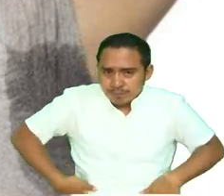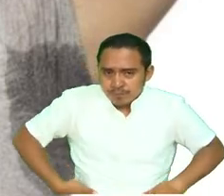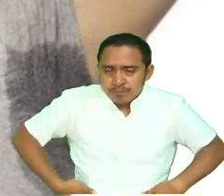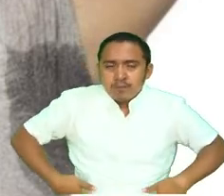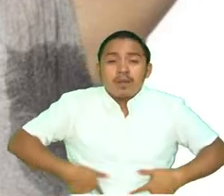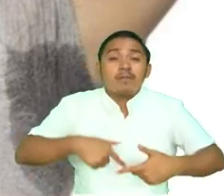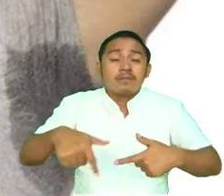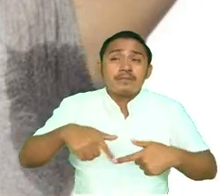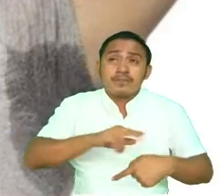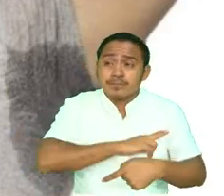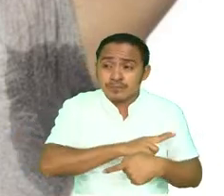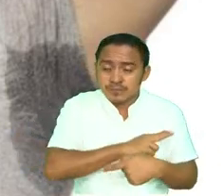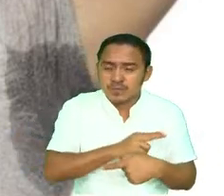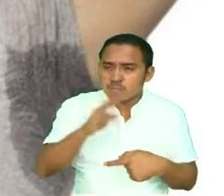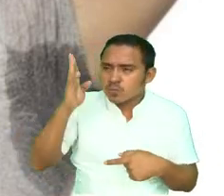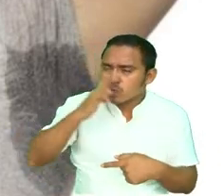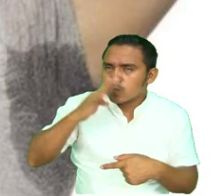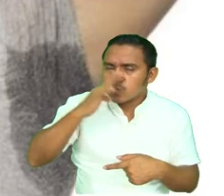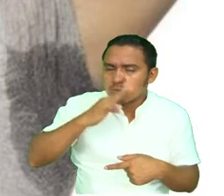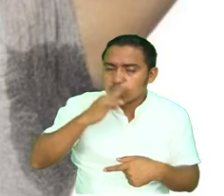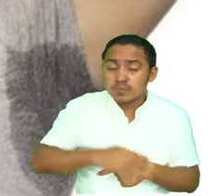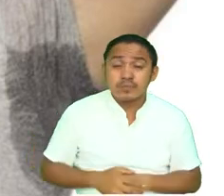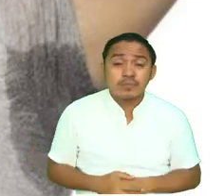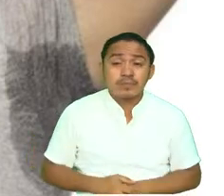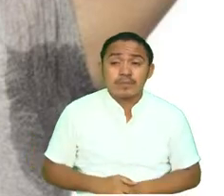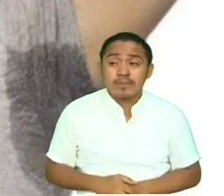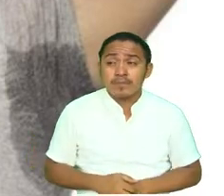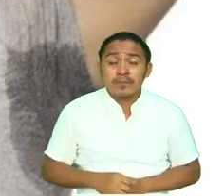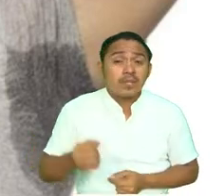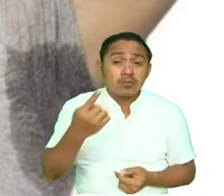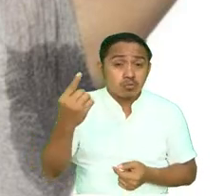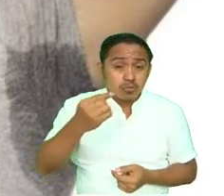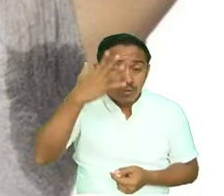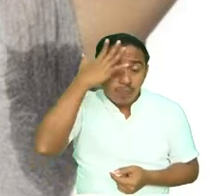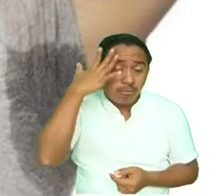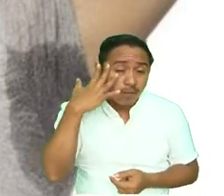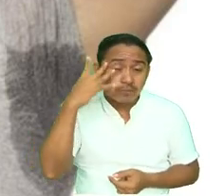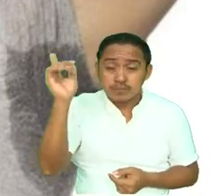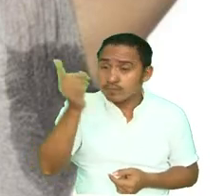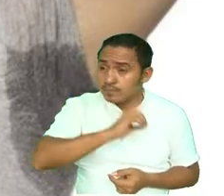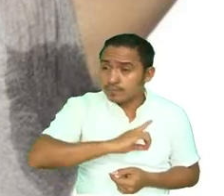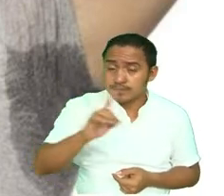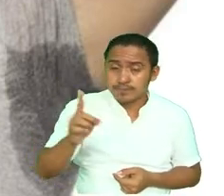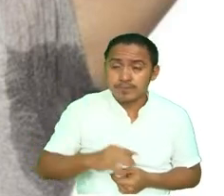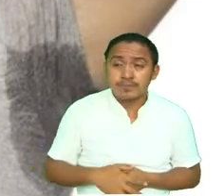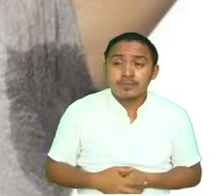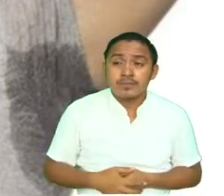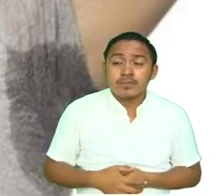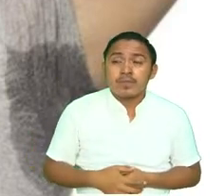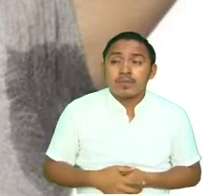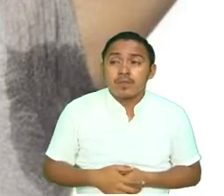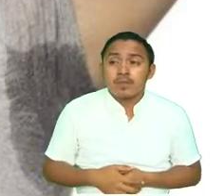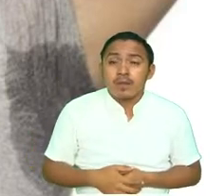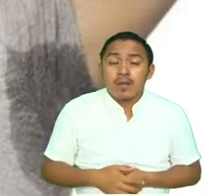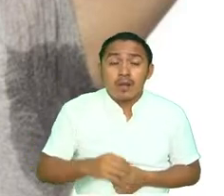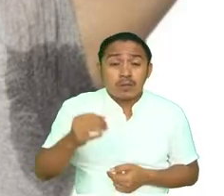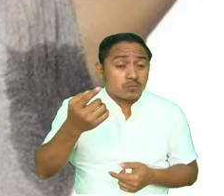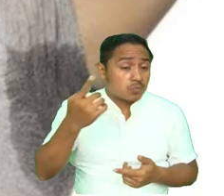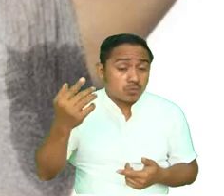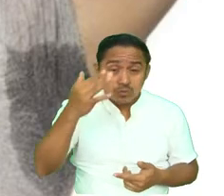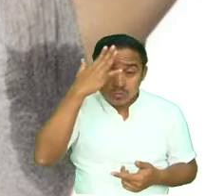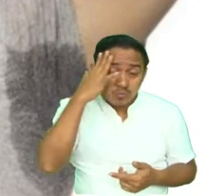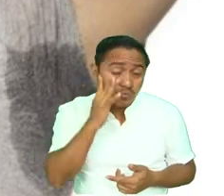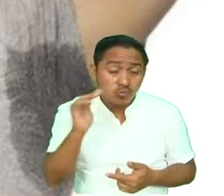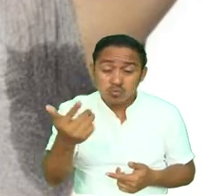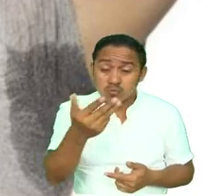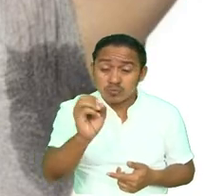donde encontramos ese mal olor. No el sudor en sí que te lo va a causar, porque el sudor es 99% agua, sino lo que